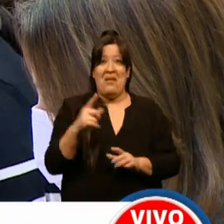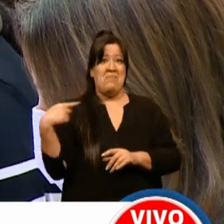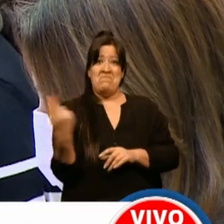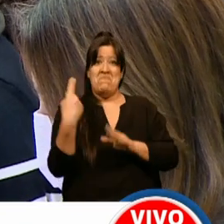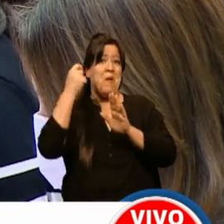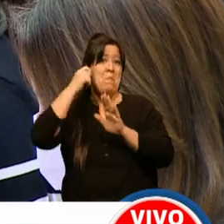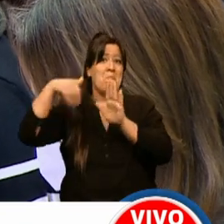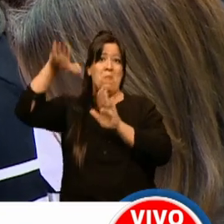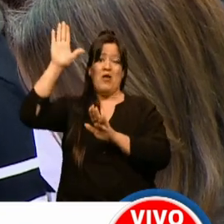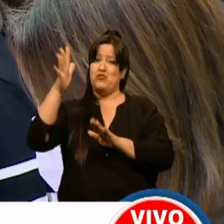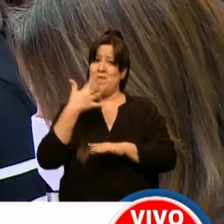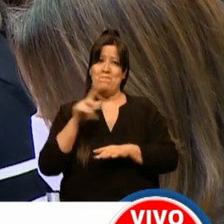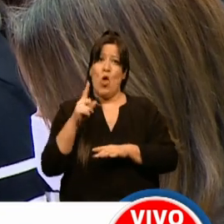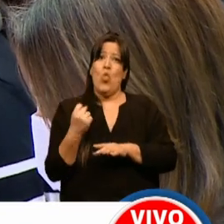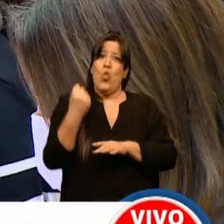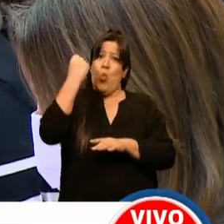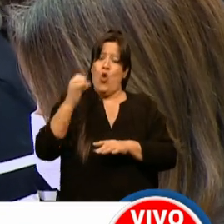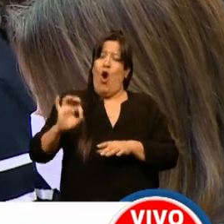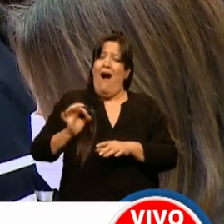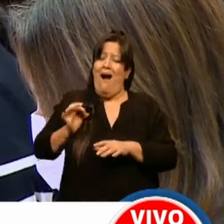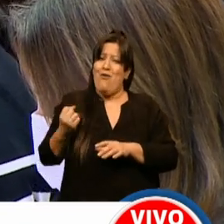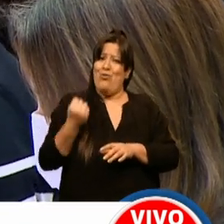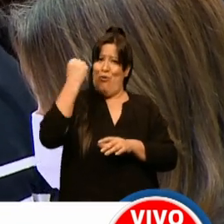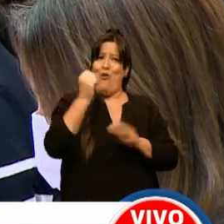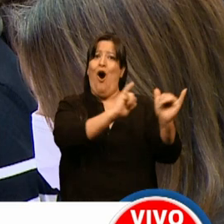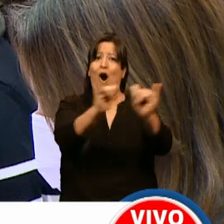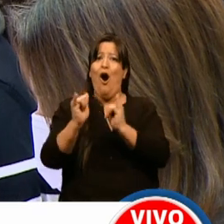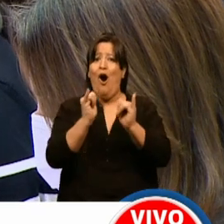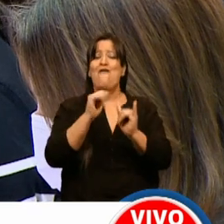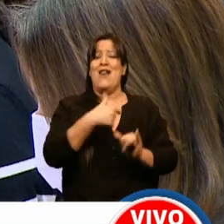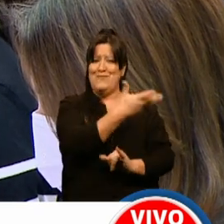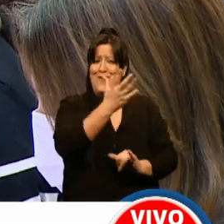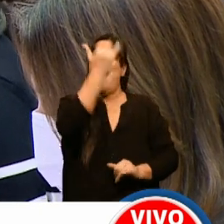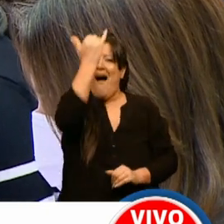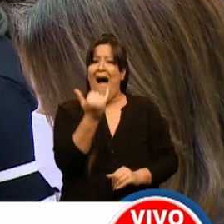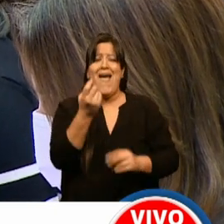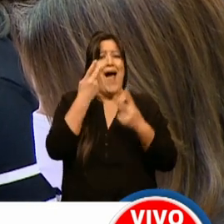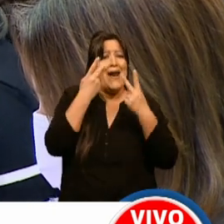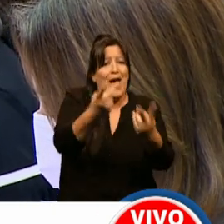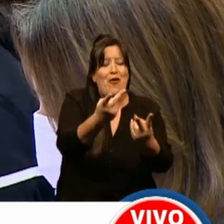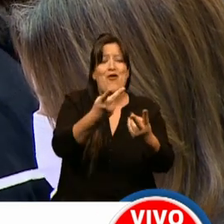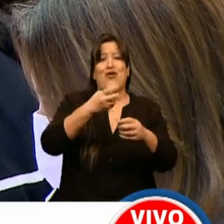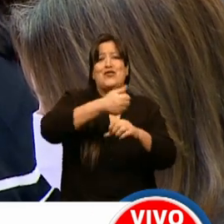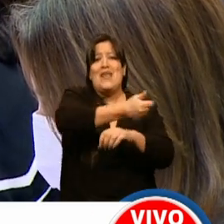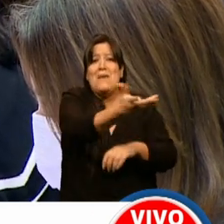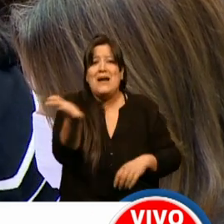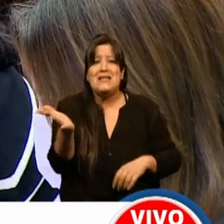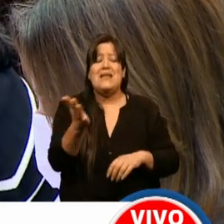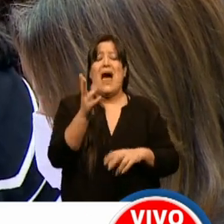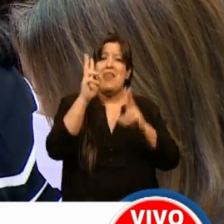no entendimos durante muchísimos años y que reconoce la diversidad y respeta la diversidad